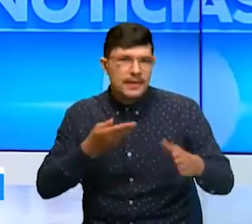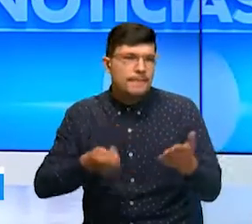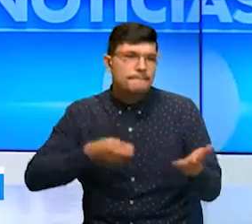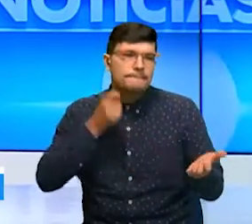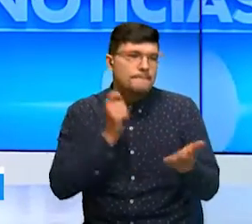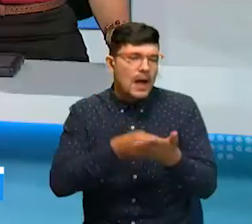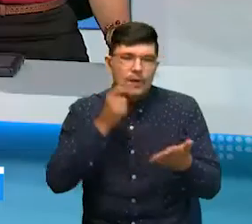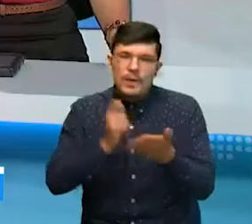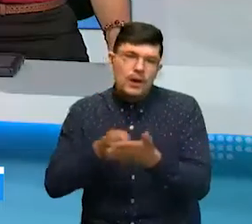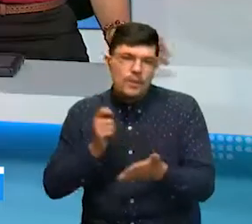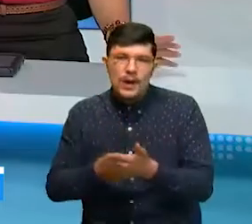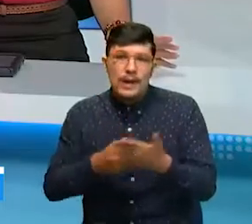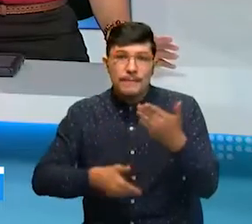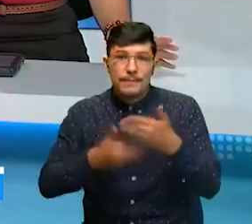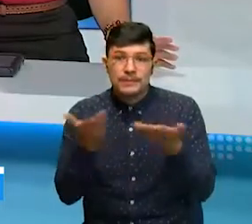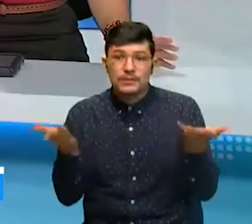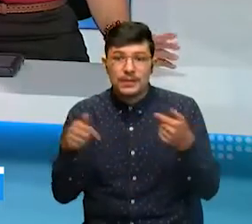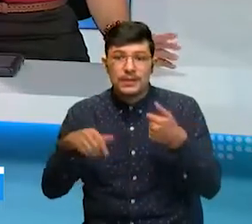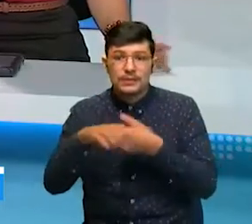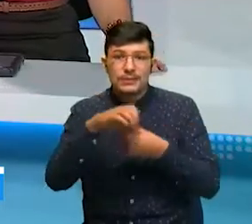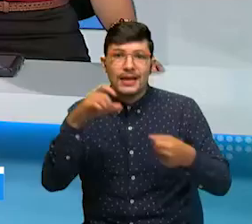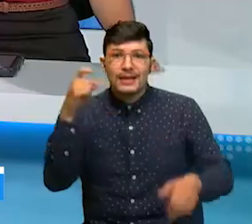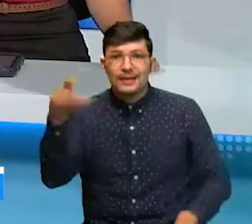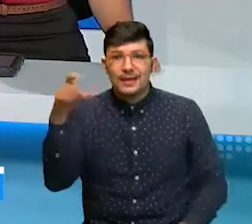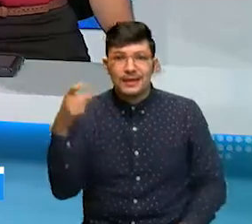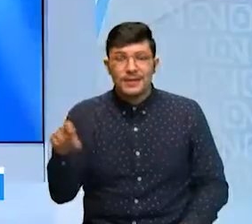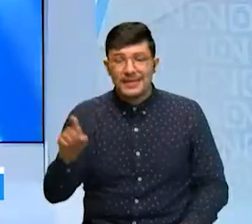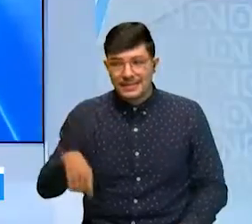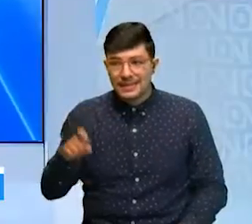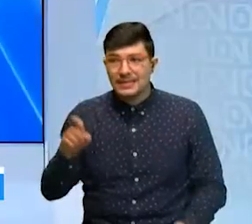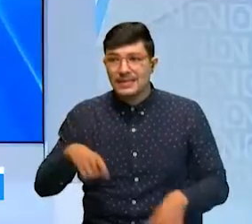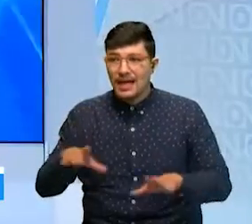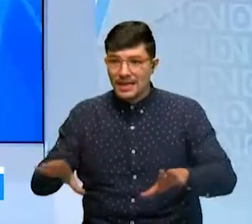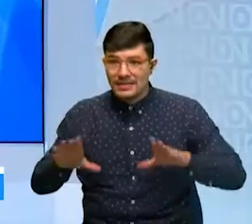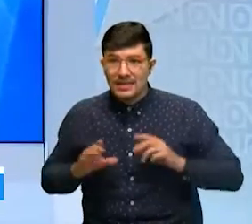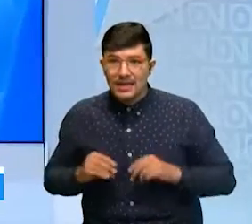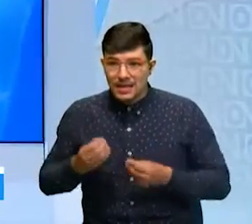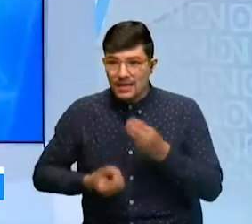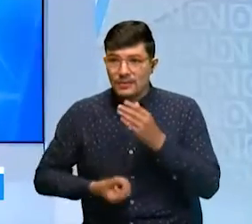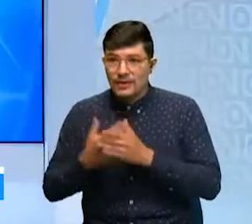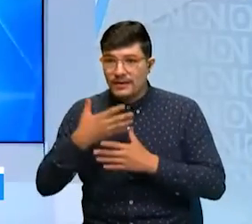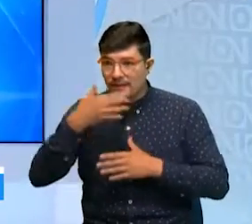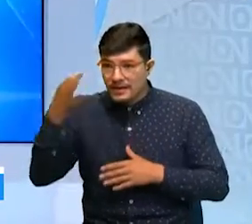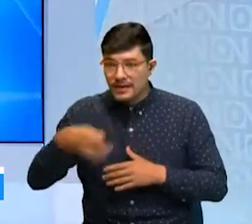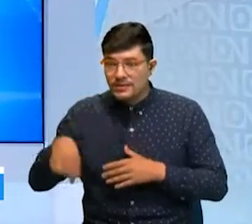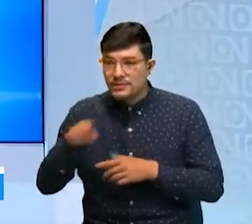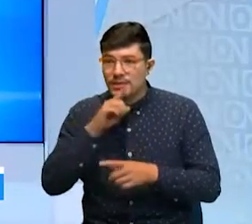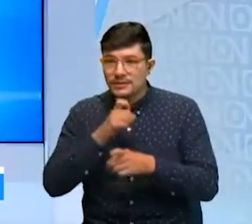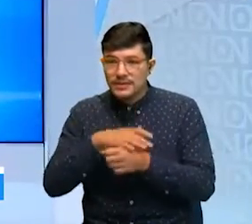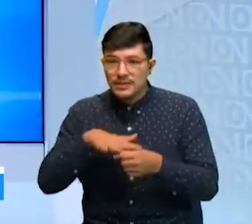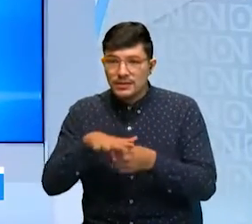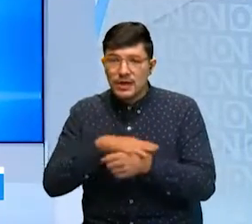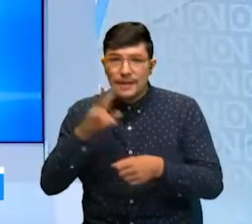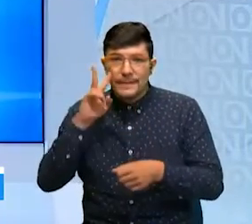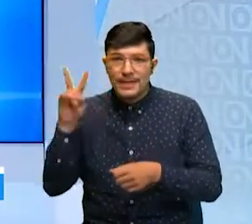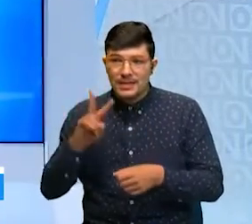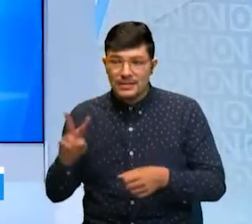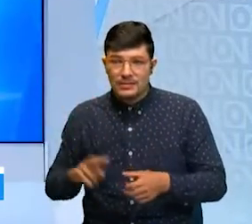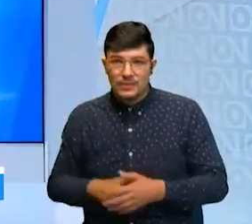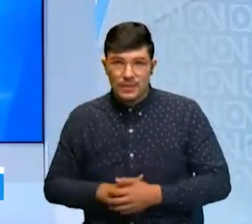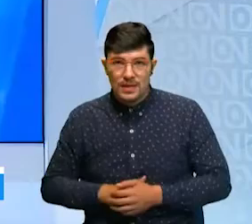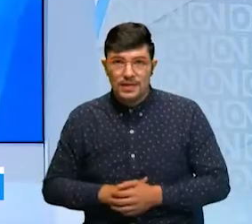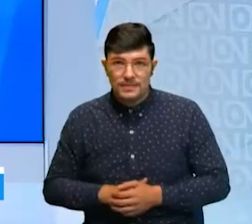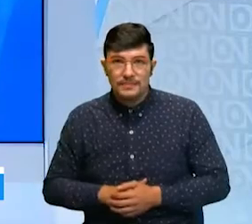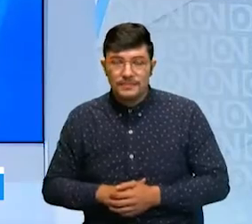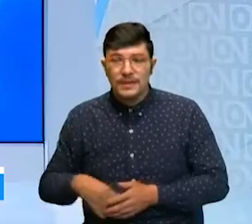empezando por cúcuta pues se trata de enfrentar las nuevas realidades generadas por la crisis en venezuela y la migración obligatoria desde ese